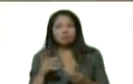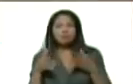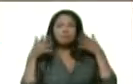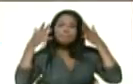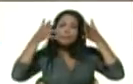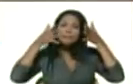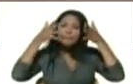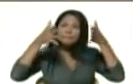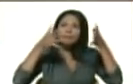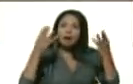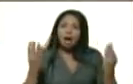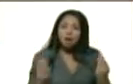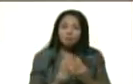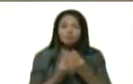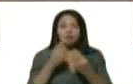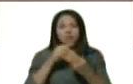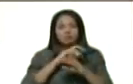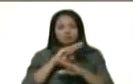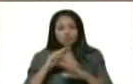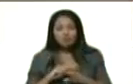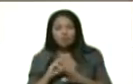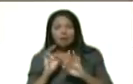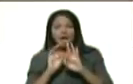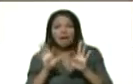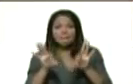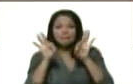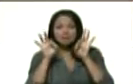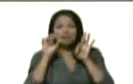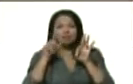orienten, acompañen de manera especial